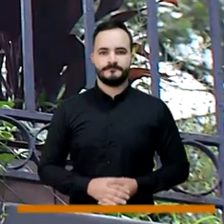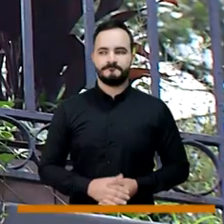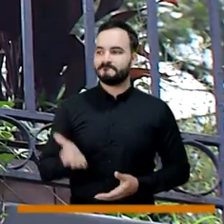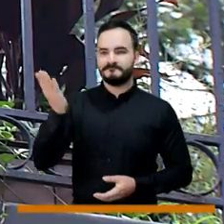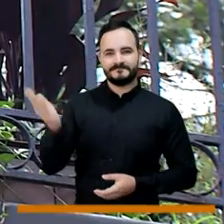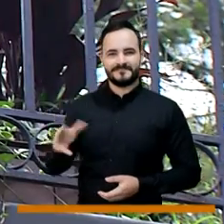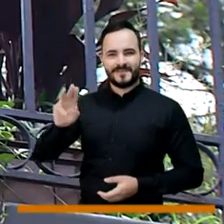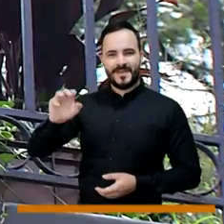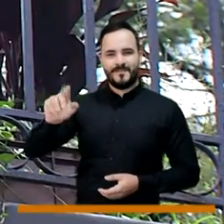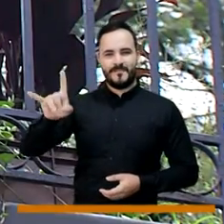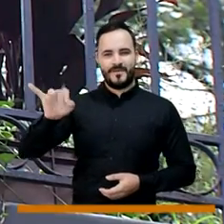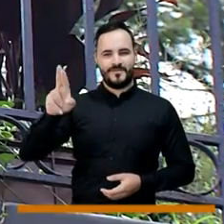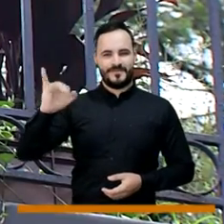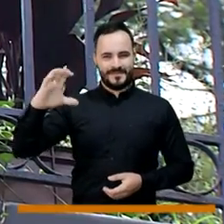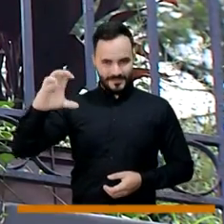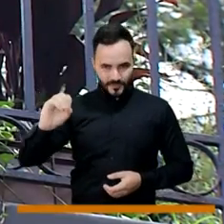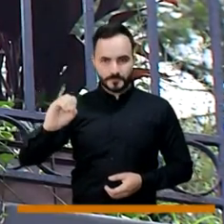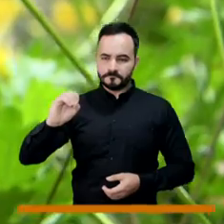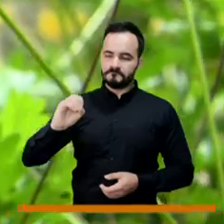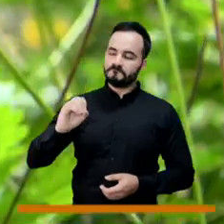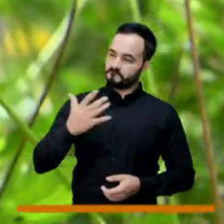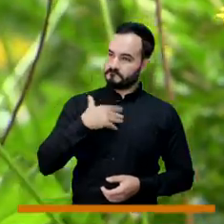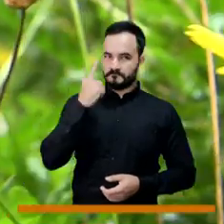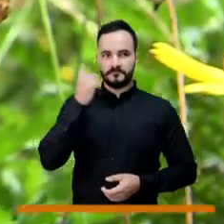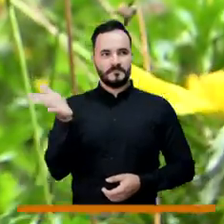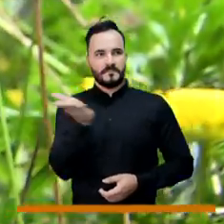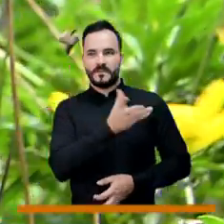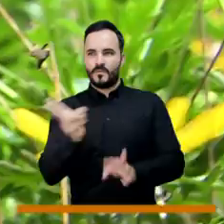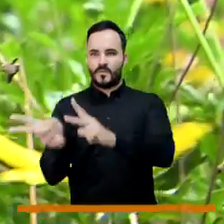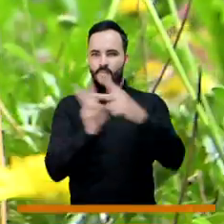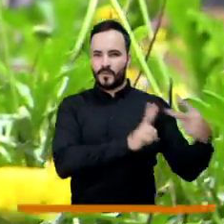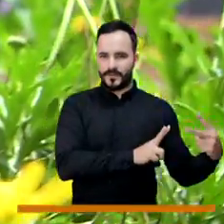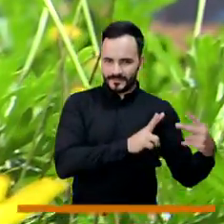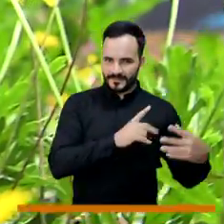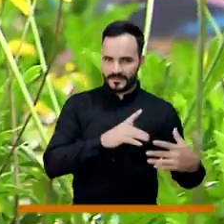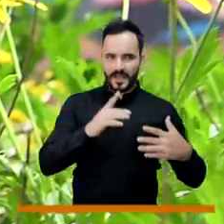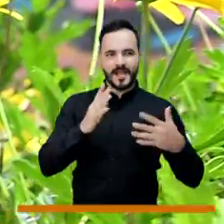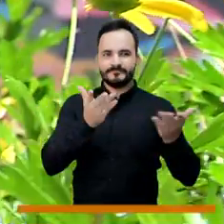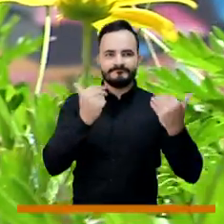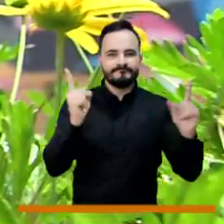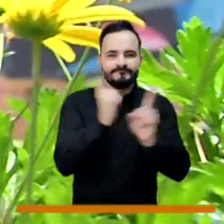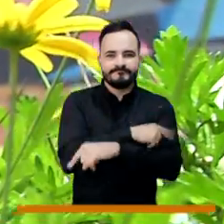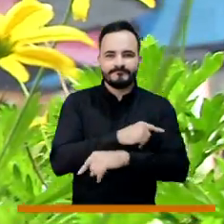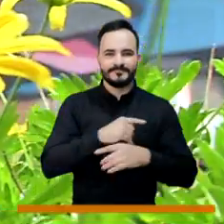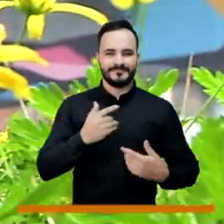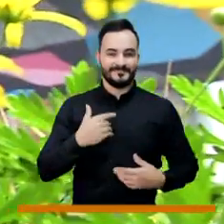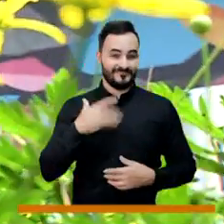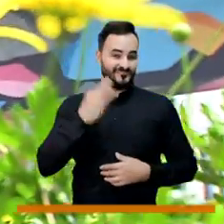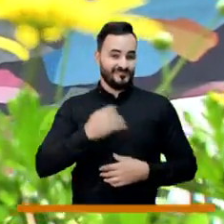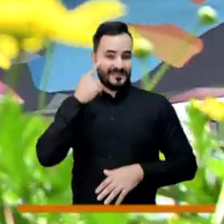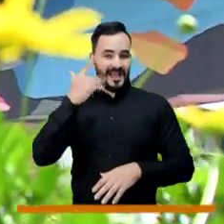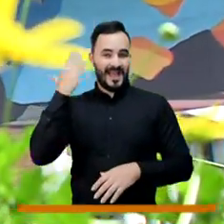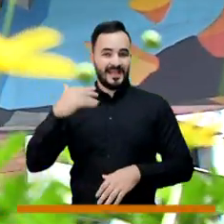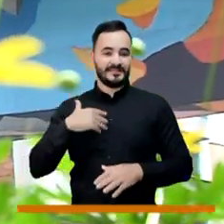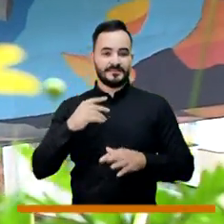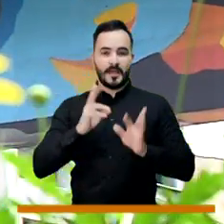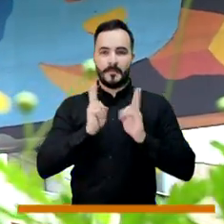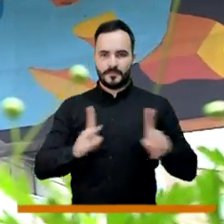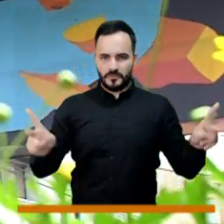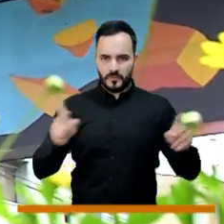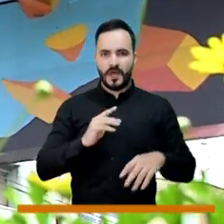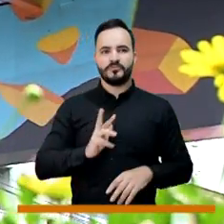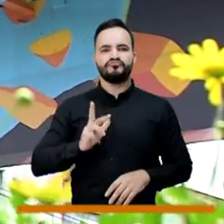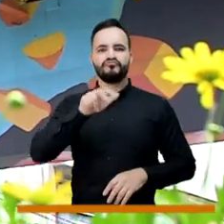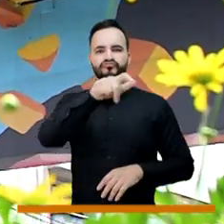Ingeniero Mauricio Jaramillo, estos puentes que cambiaron de vocación para la movilidad humana ahora prestan un servicio para